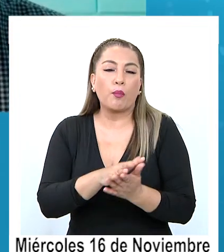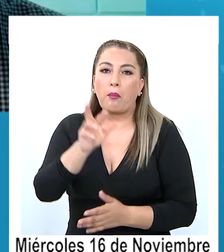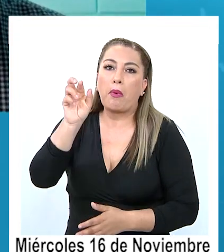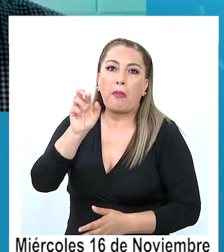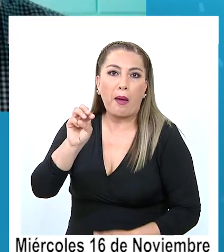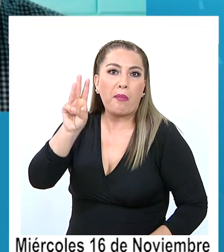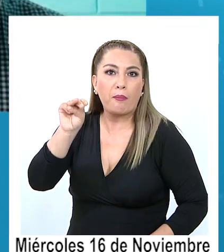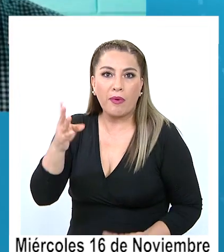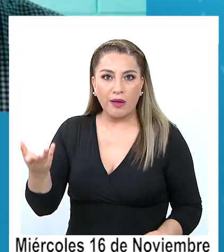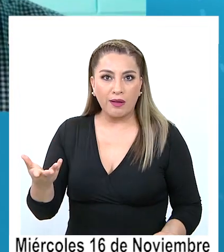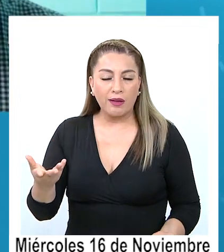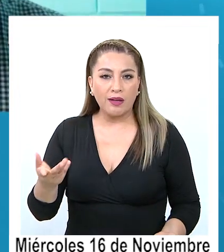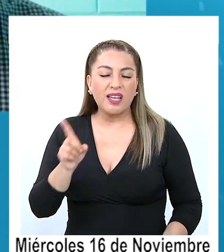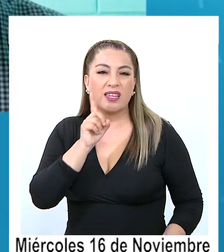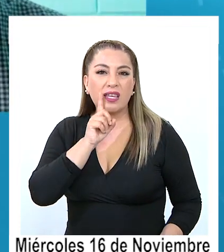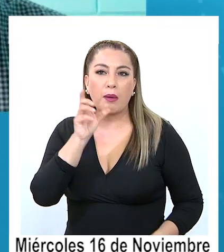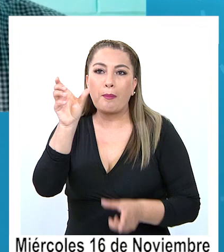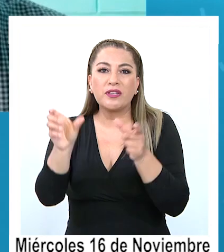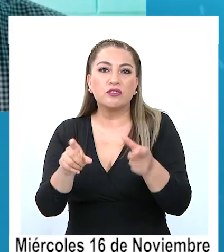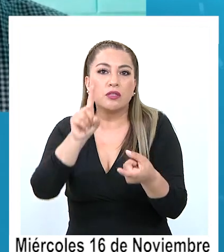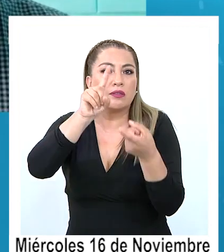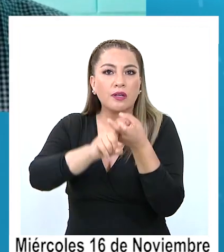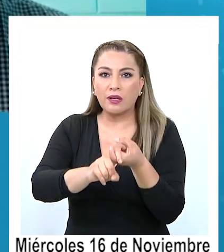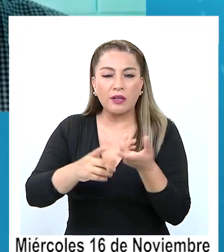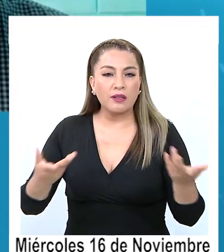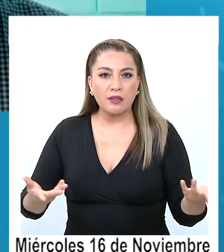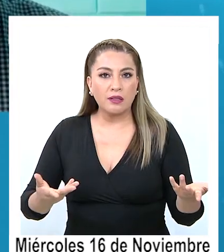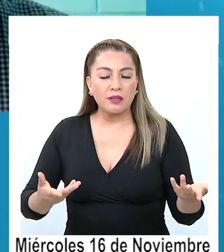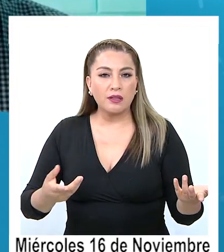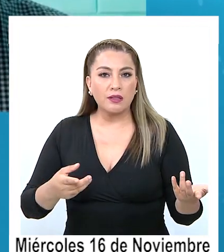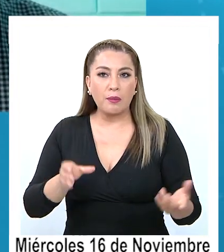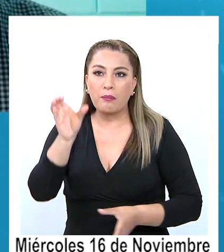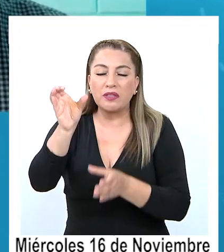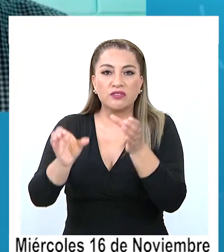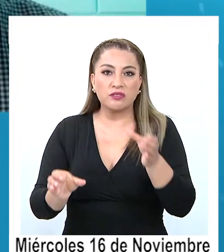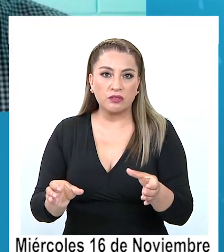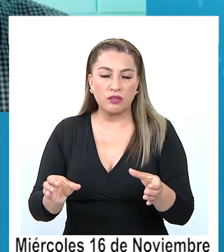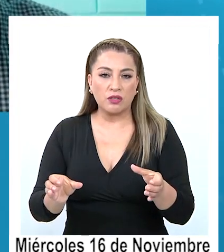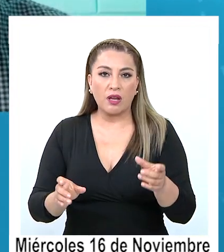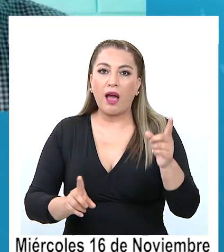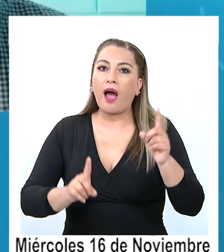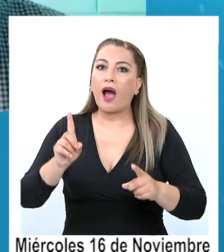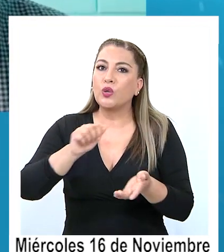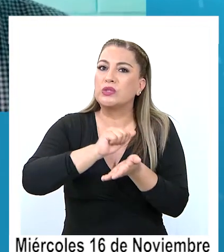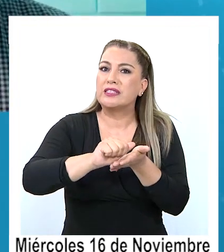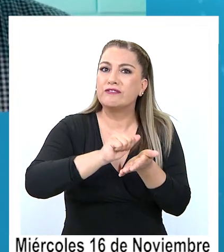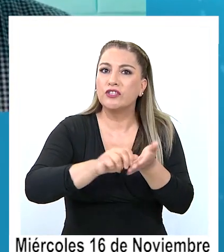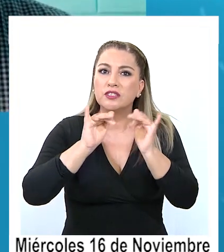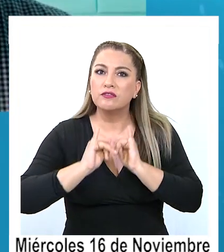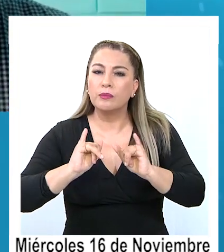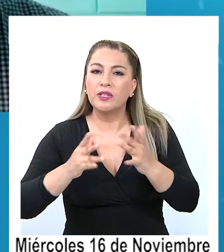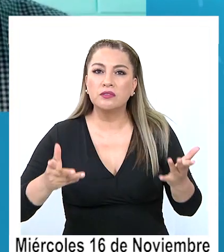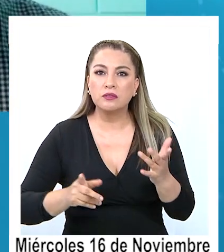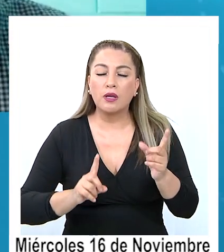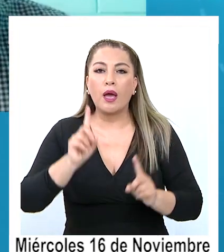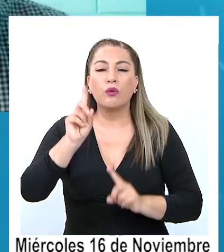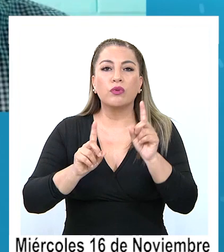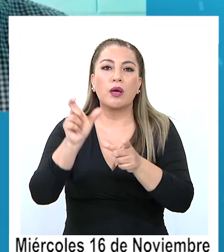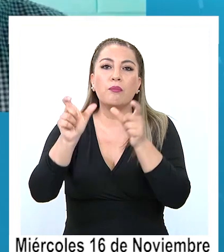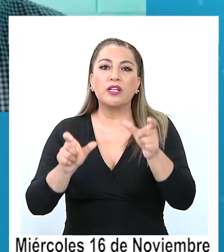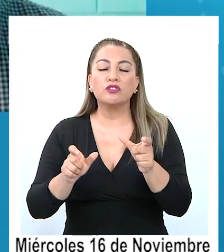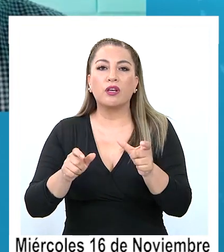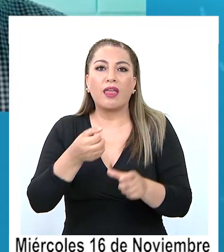padres? ¿Son personas casadas? ¿Son personas que están en algún registro? ¿Son personas que han